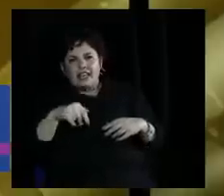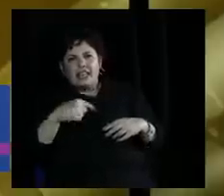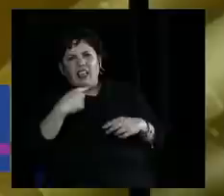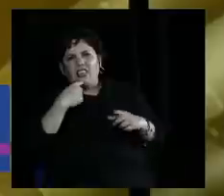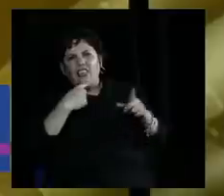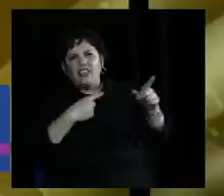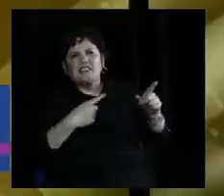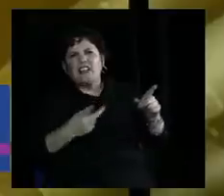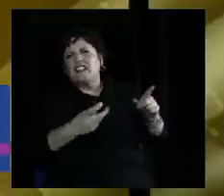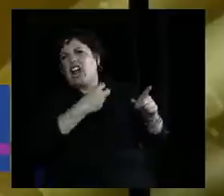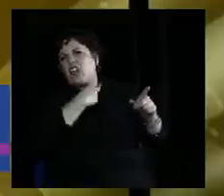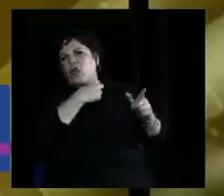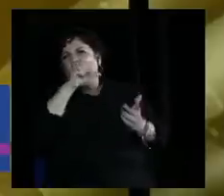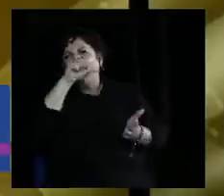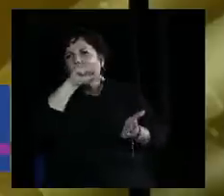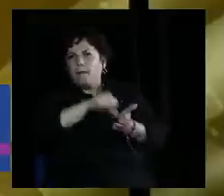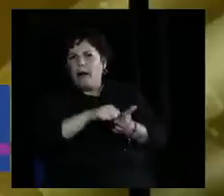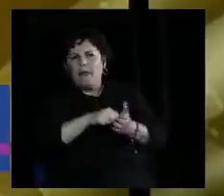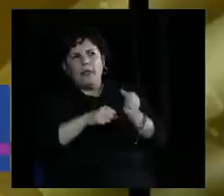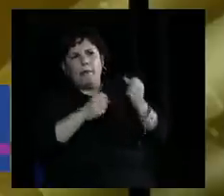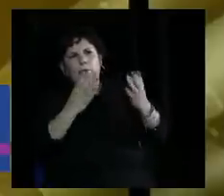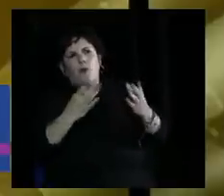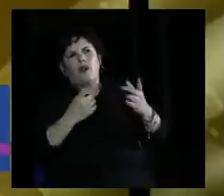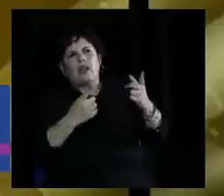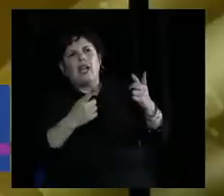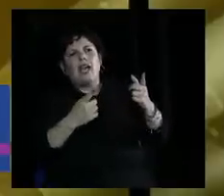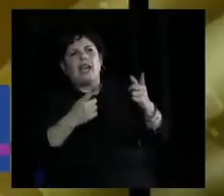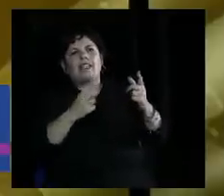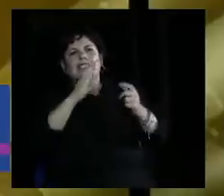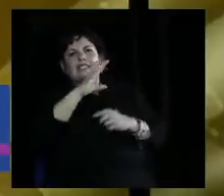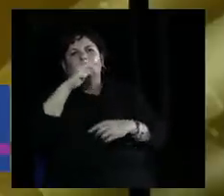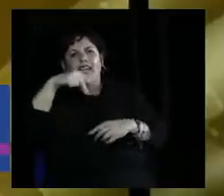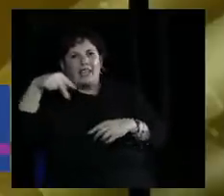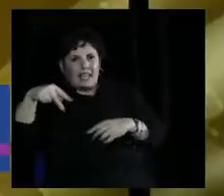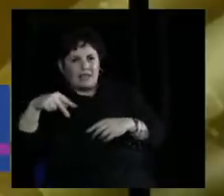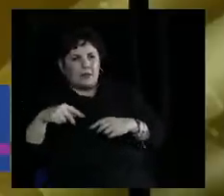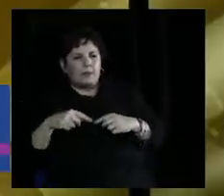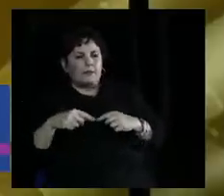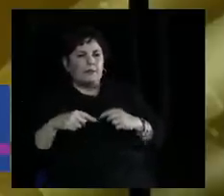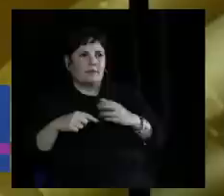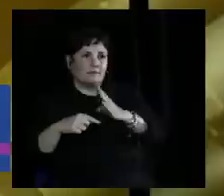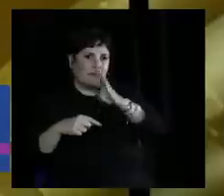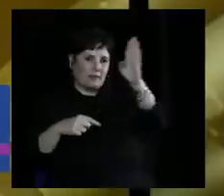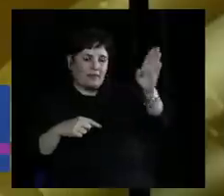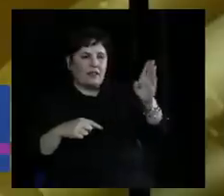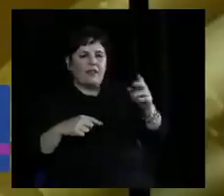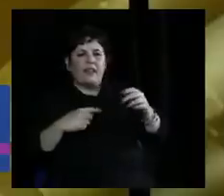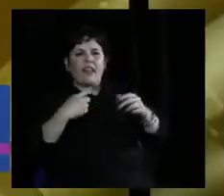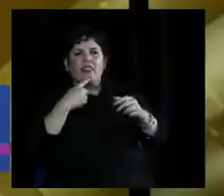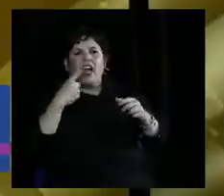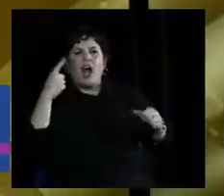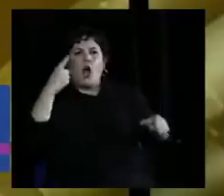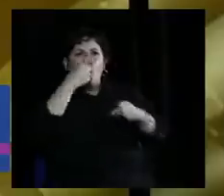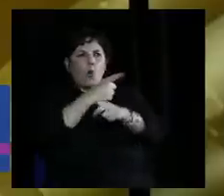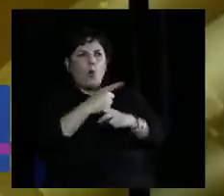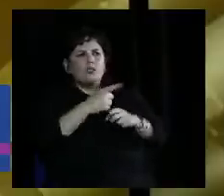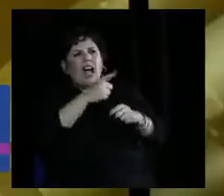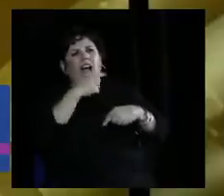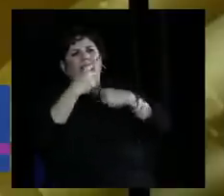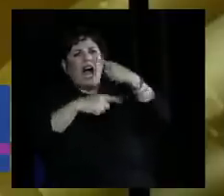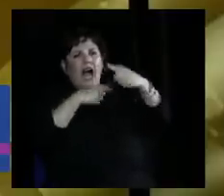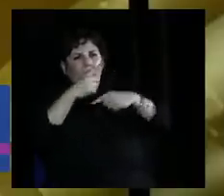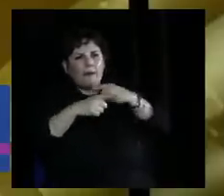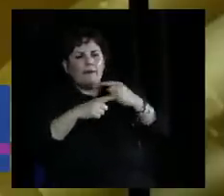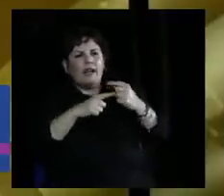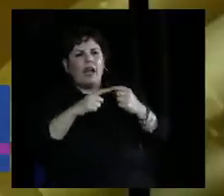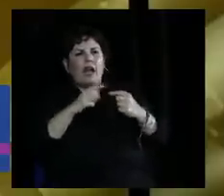que era traidor a la patria porque él es corresponsal en CNN, ¿no? En este caso lo acusan además de haber hablado del caso